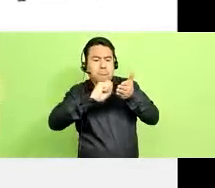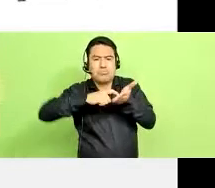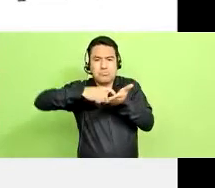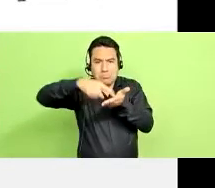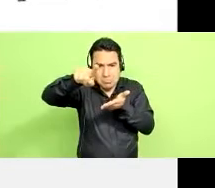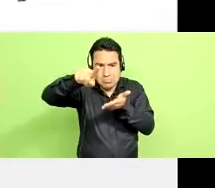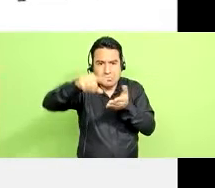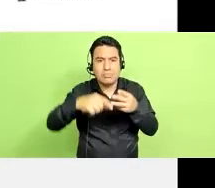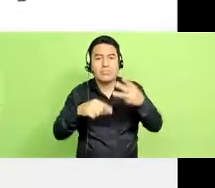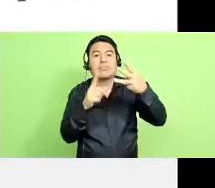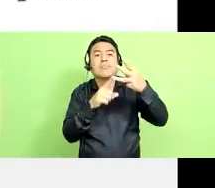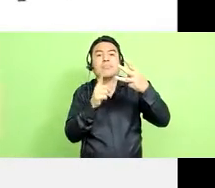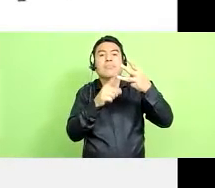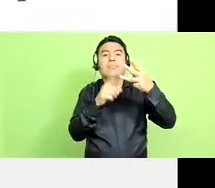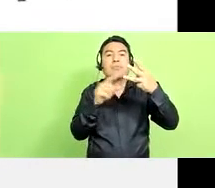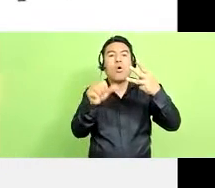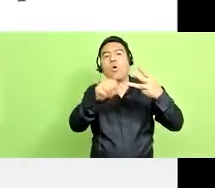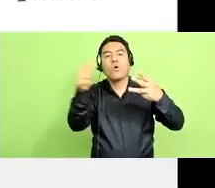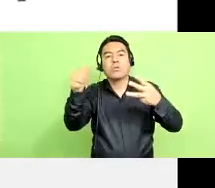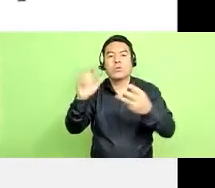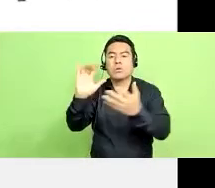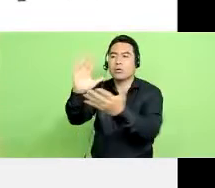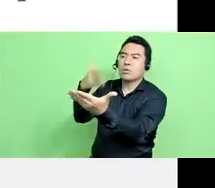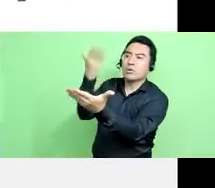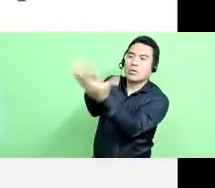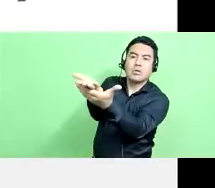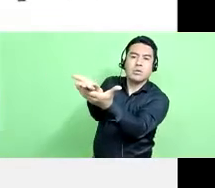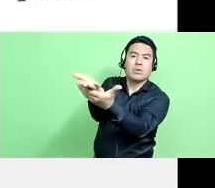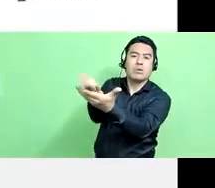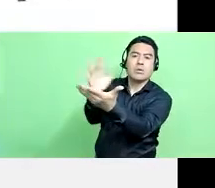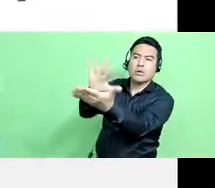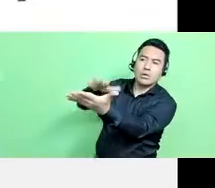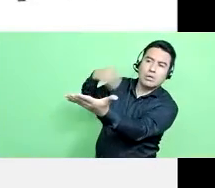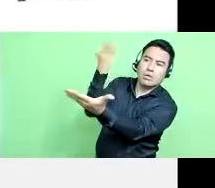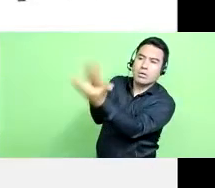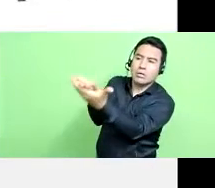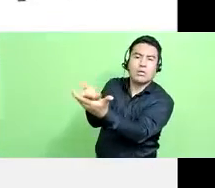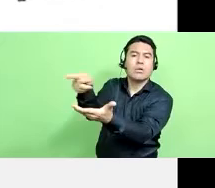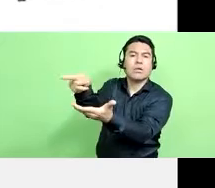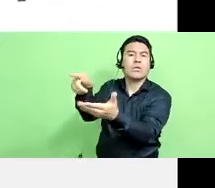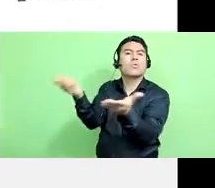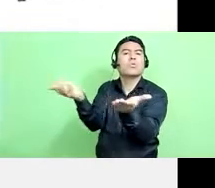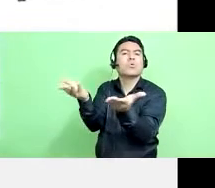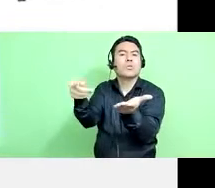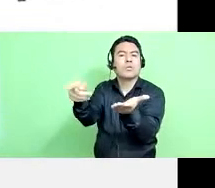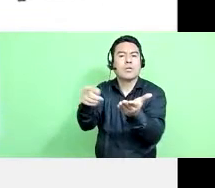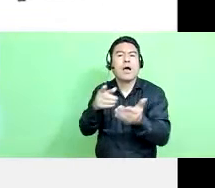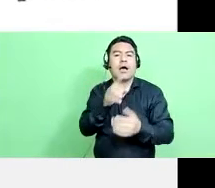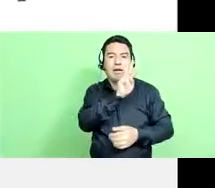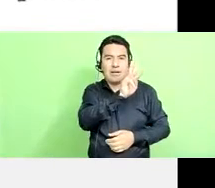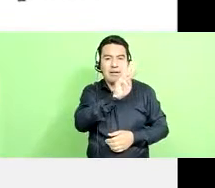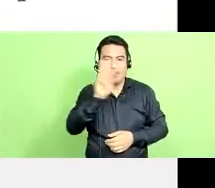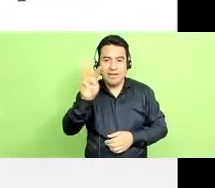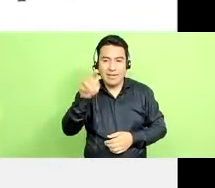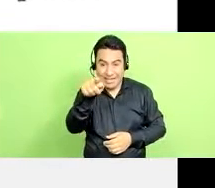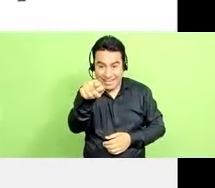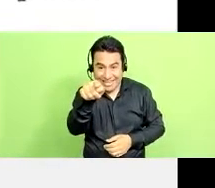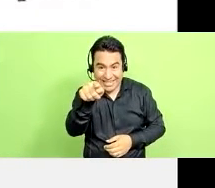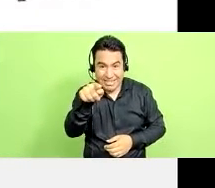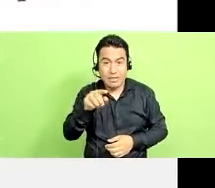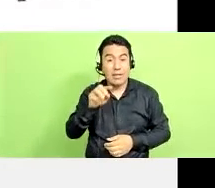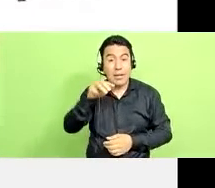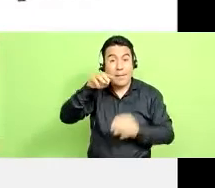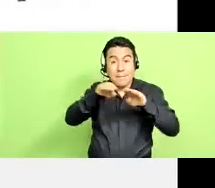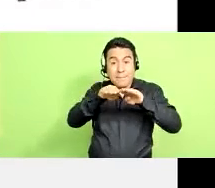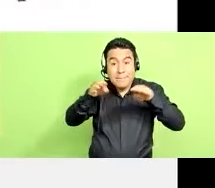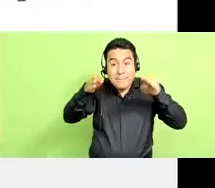otro canal es la mesa de partes mediante la página web del mesa de partes punto vivienda punto por punto